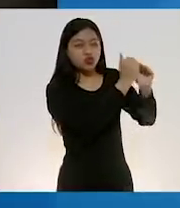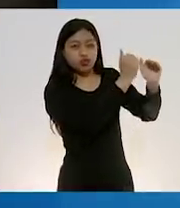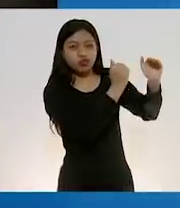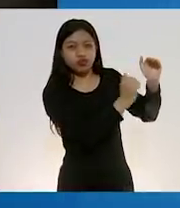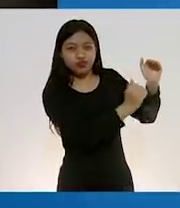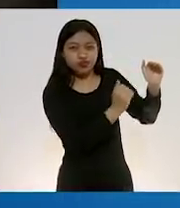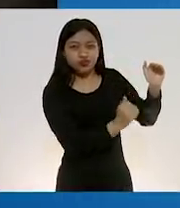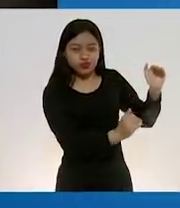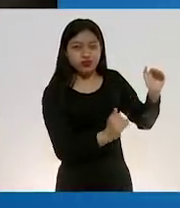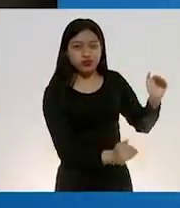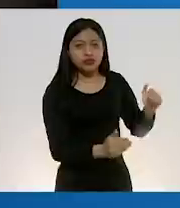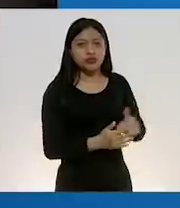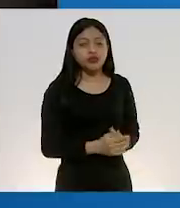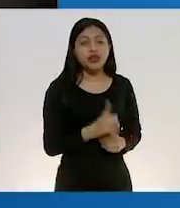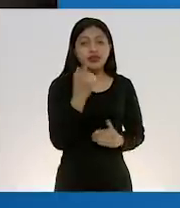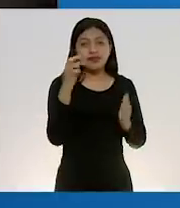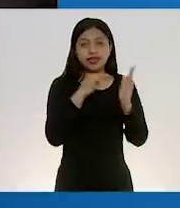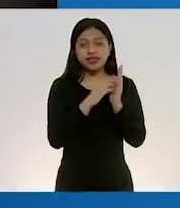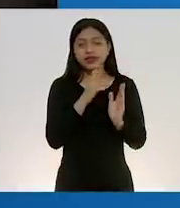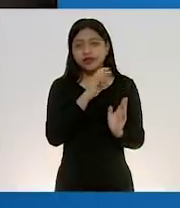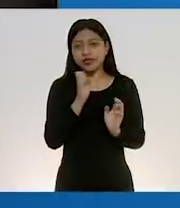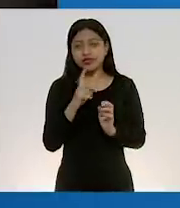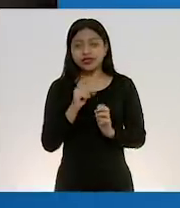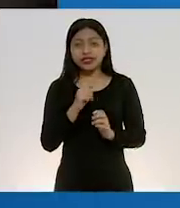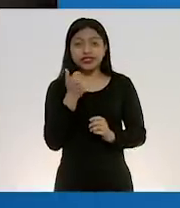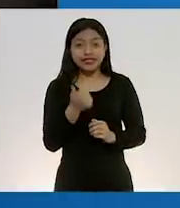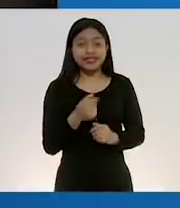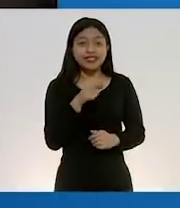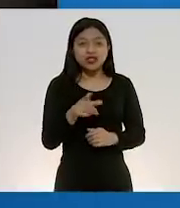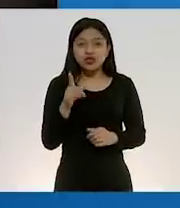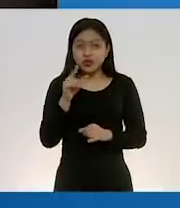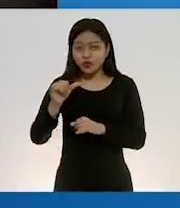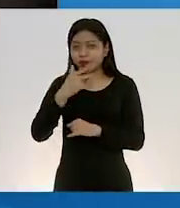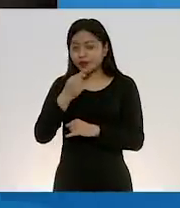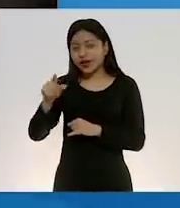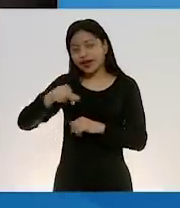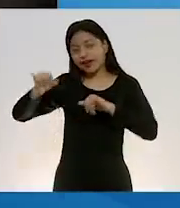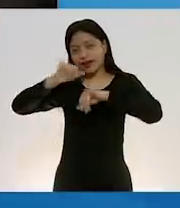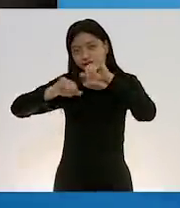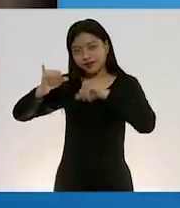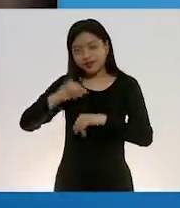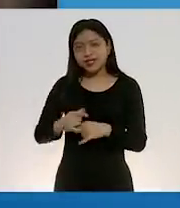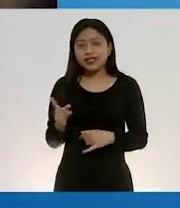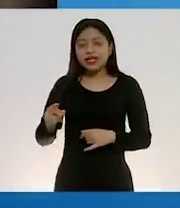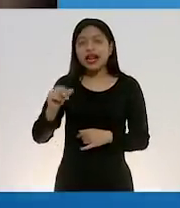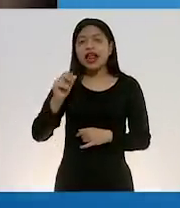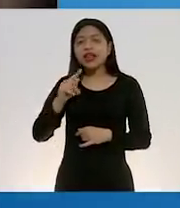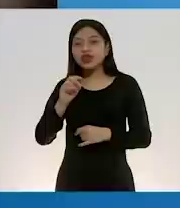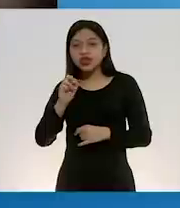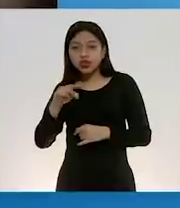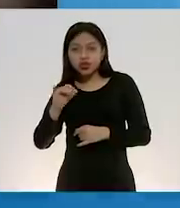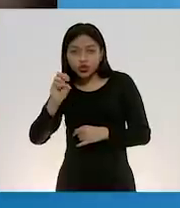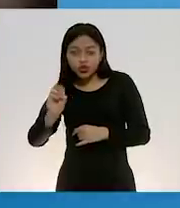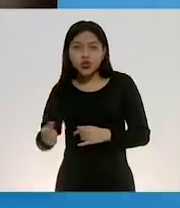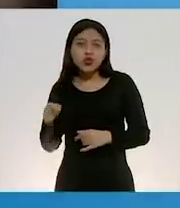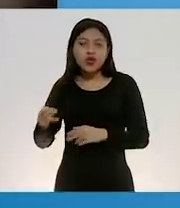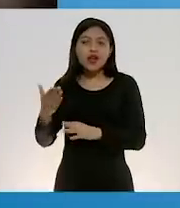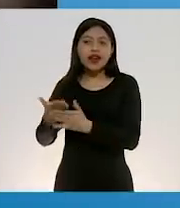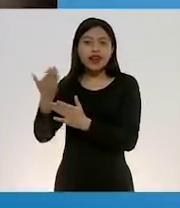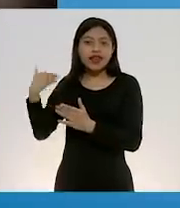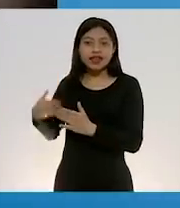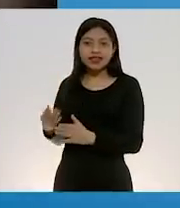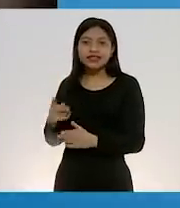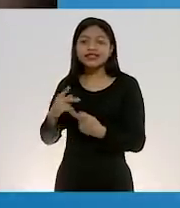En 1776, el naturalista y militar español Antonio de Ulloa, que vivió en el Reino del Perú